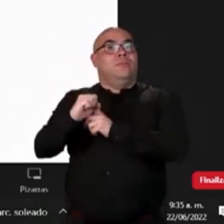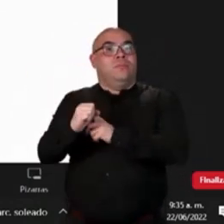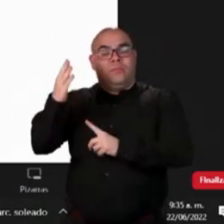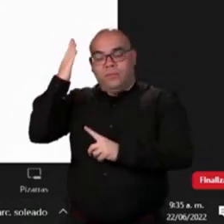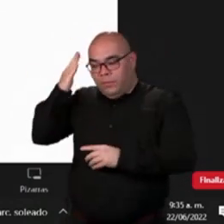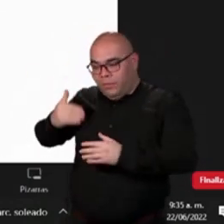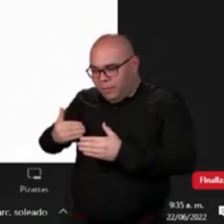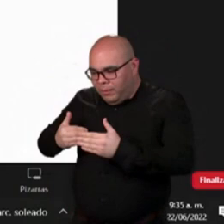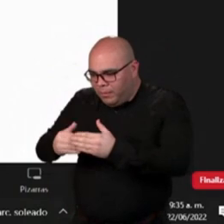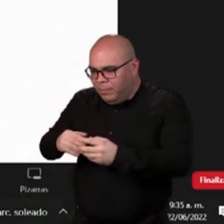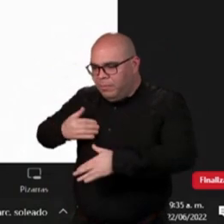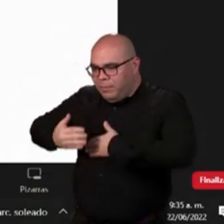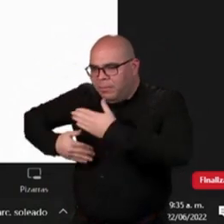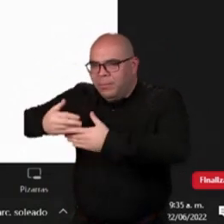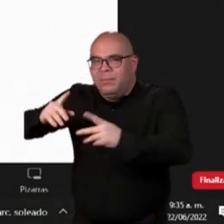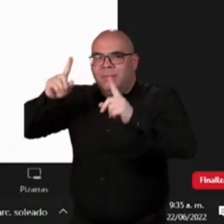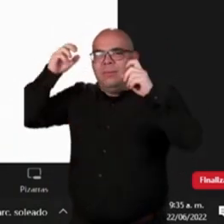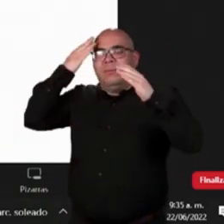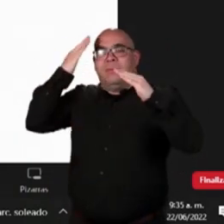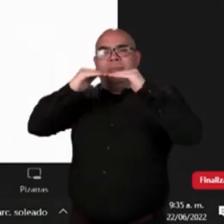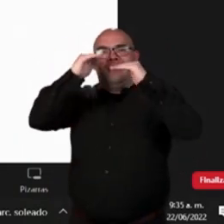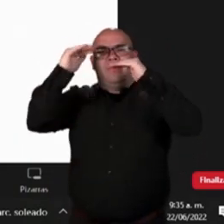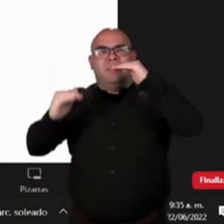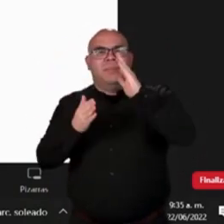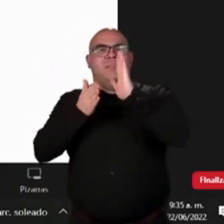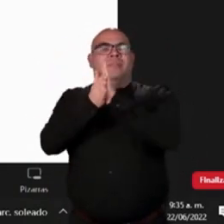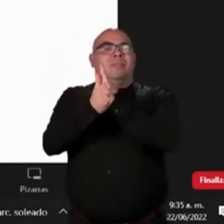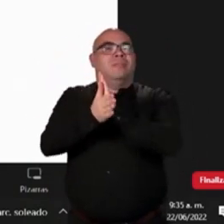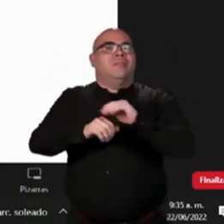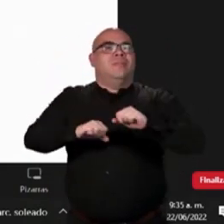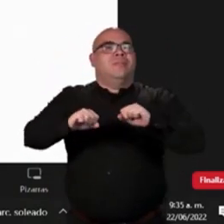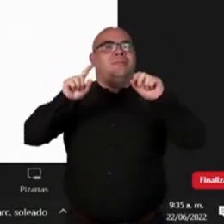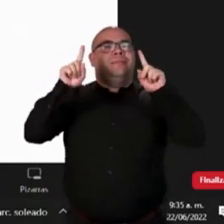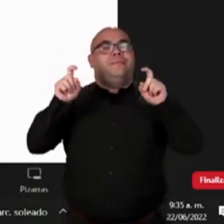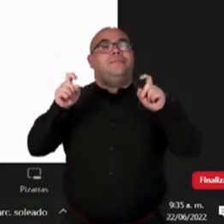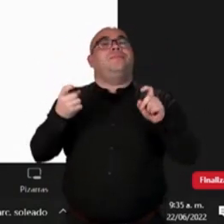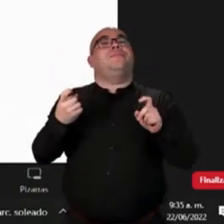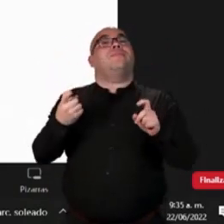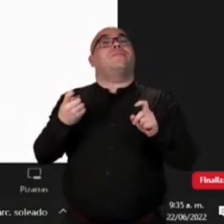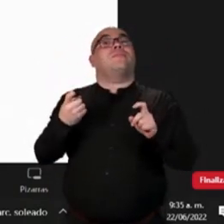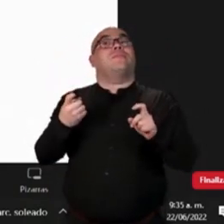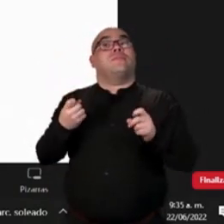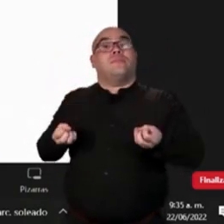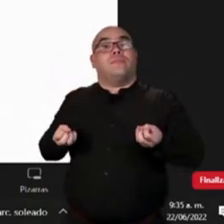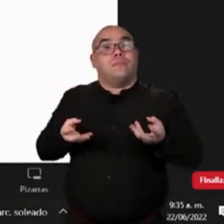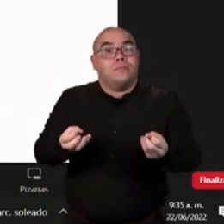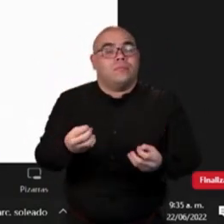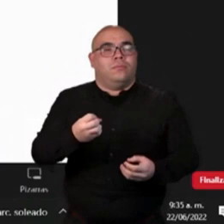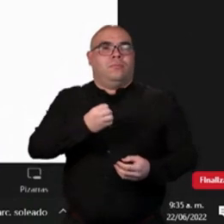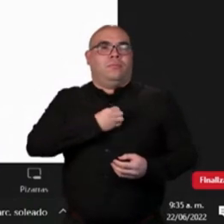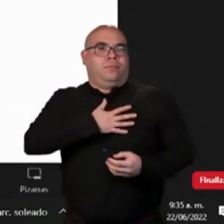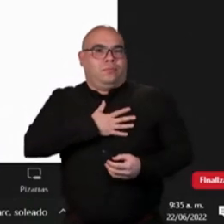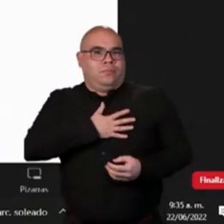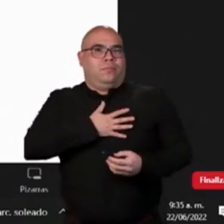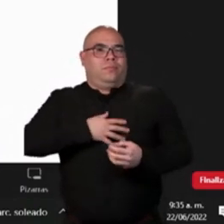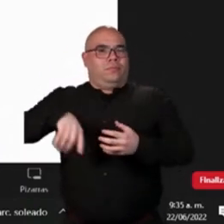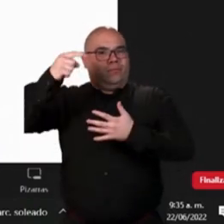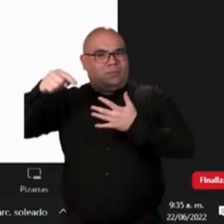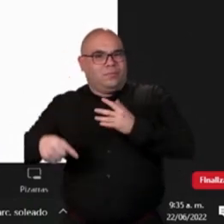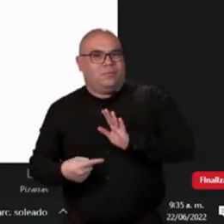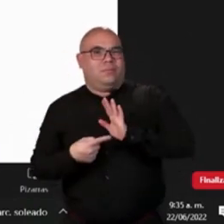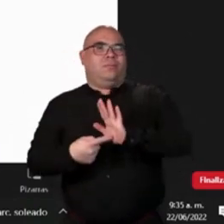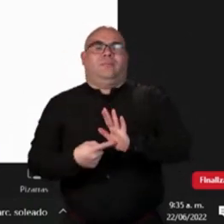que perpetúa esta desigualdad al no dar estas oportunidades a las personas que